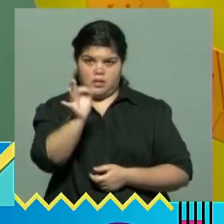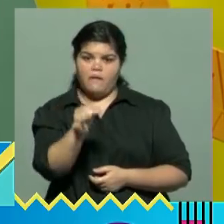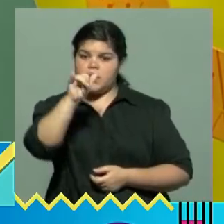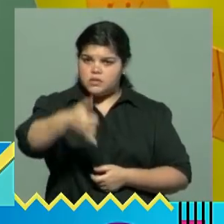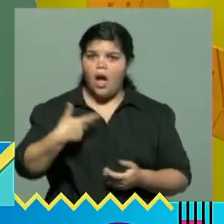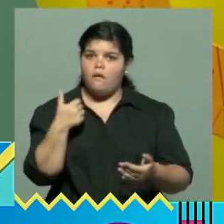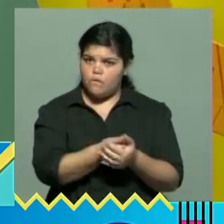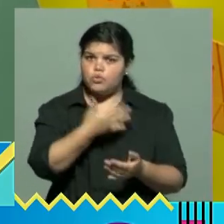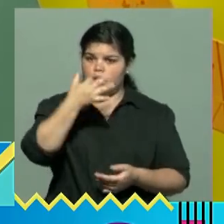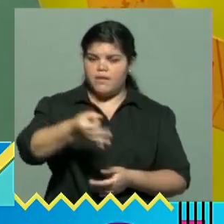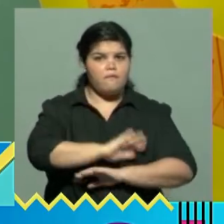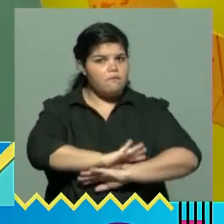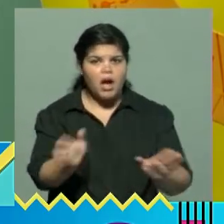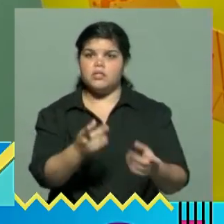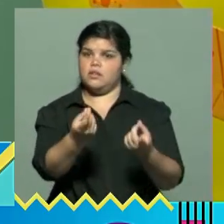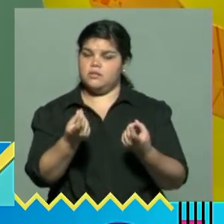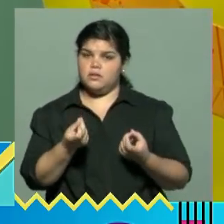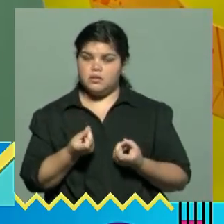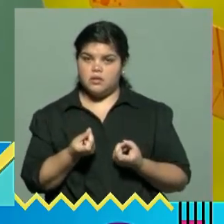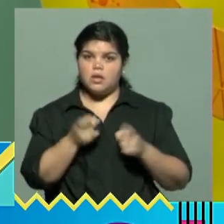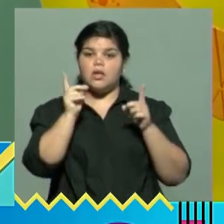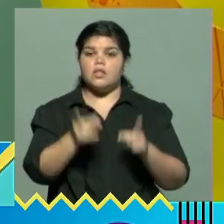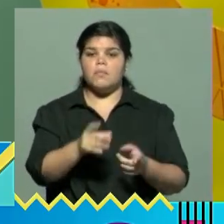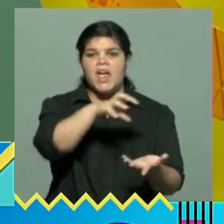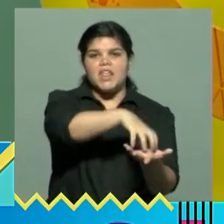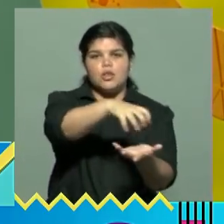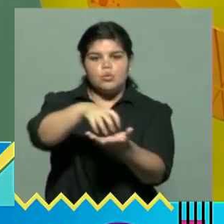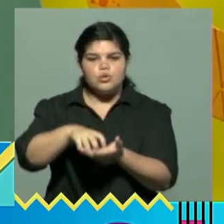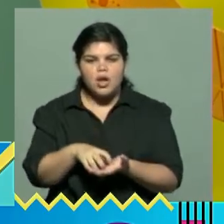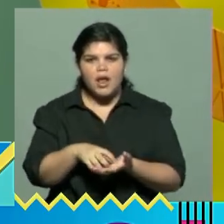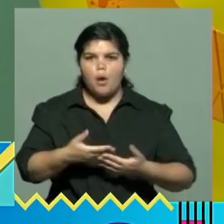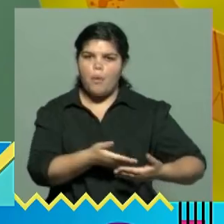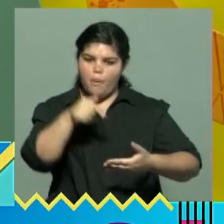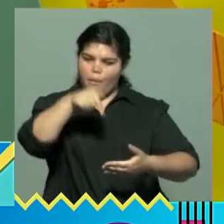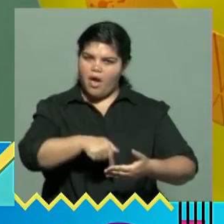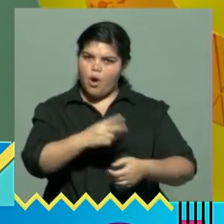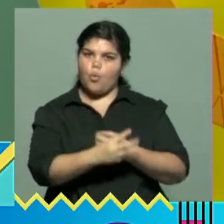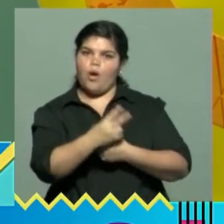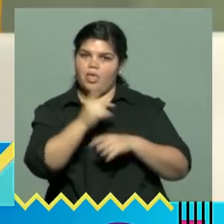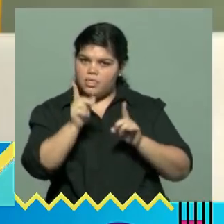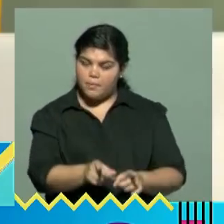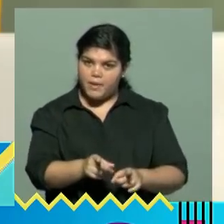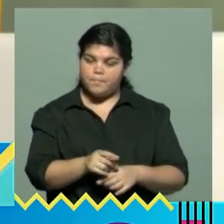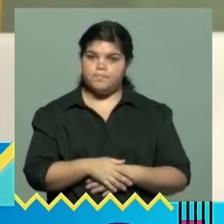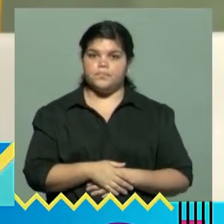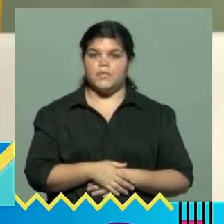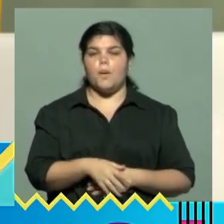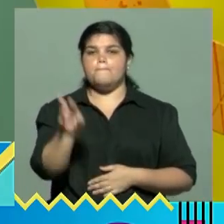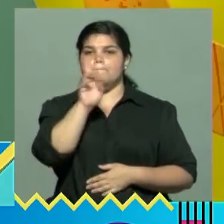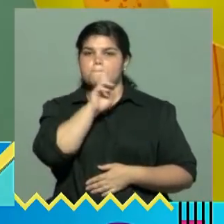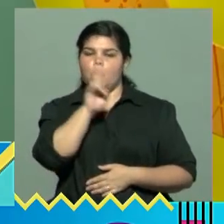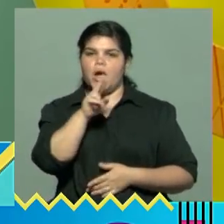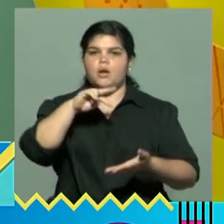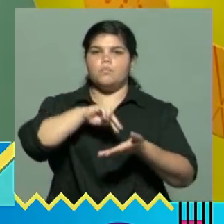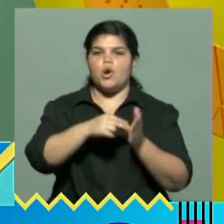acabar, y que también se preocupan varias instituciones por el niño, también por la mujer que tiene problemas domésticos,